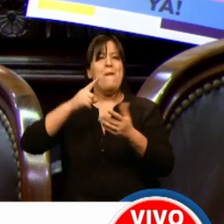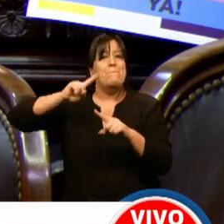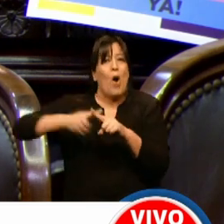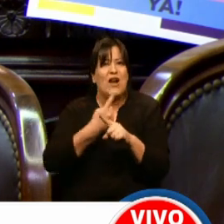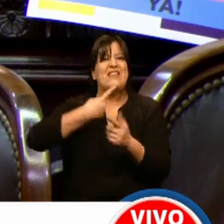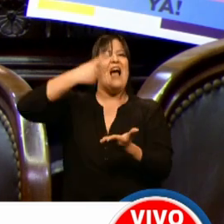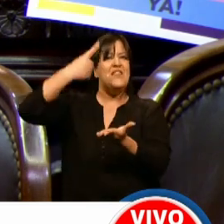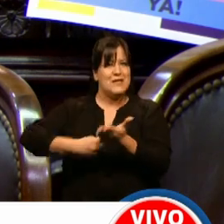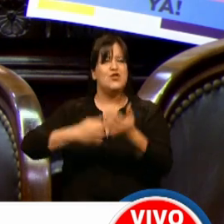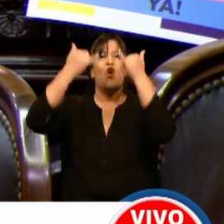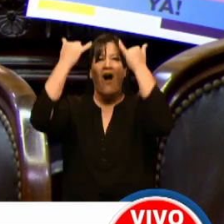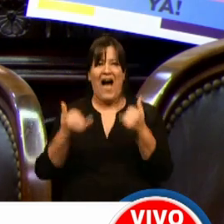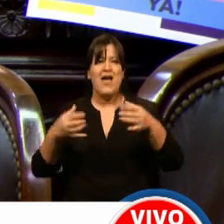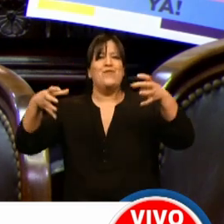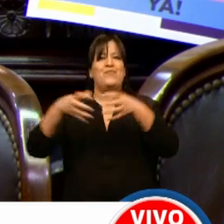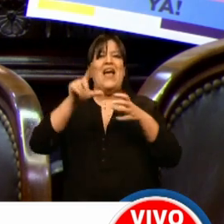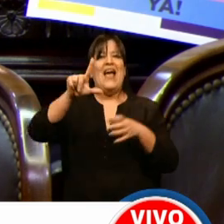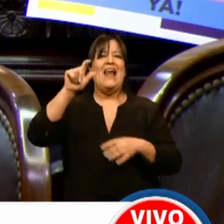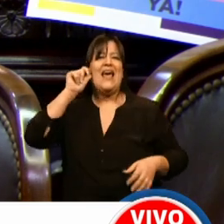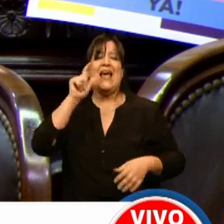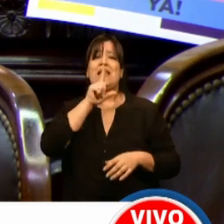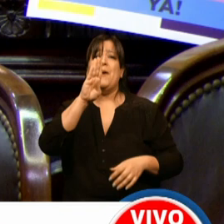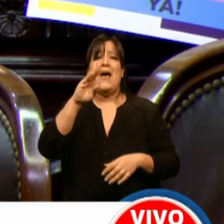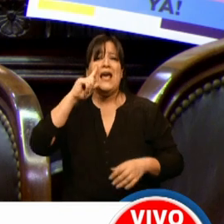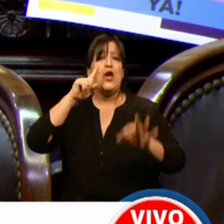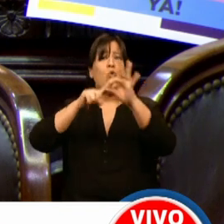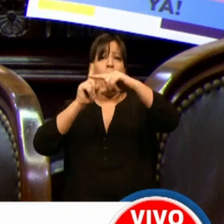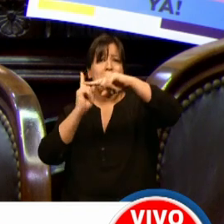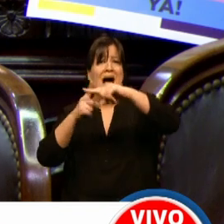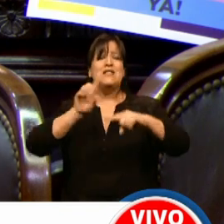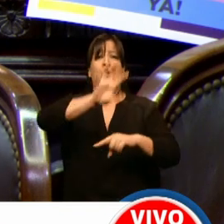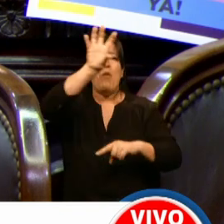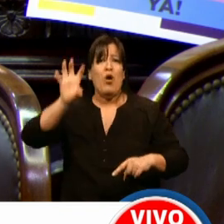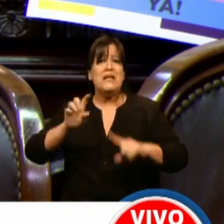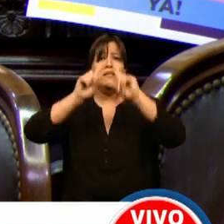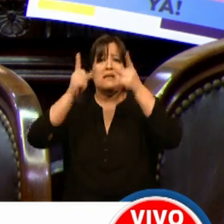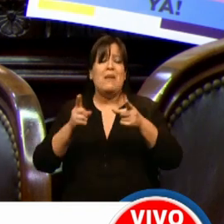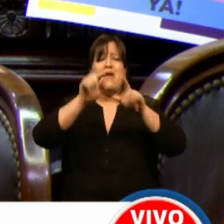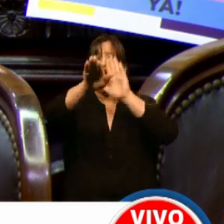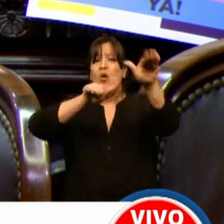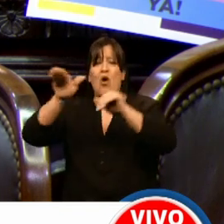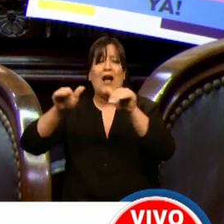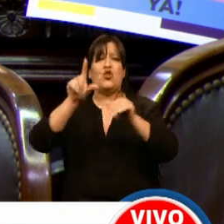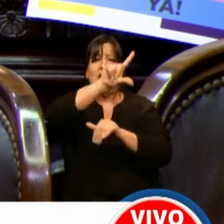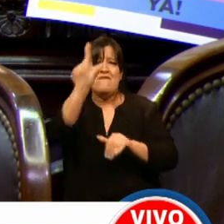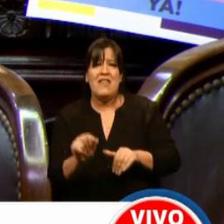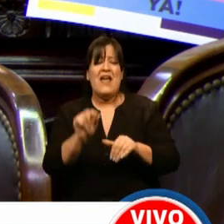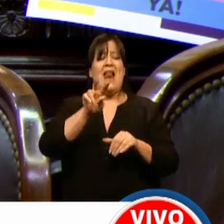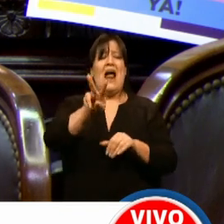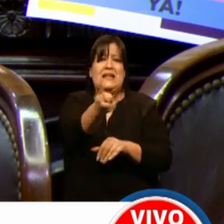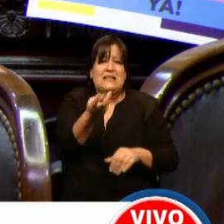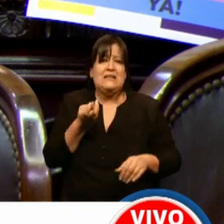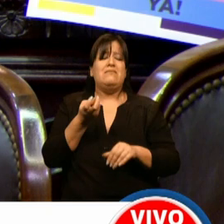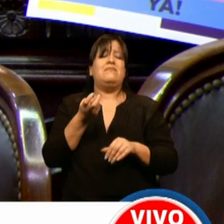de la liga el eje de vehículos de las provincias de la convocatoria federal a través tiene que transitar